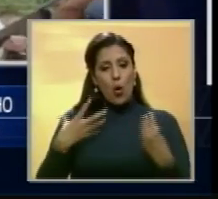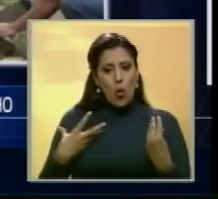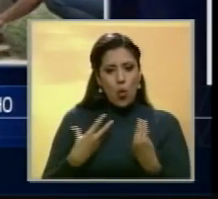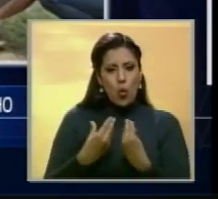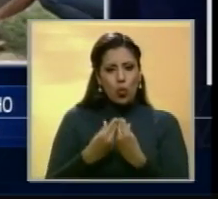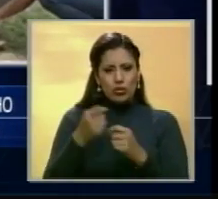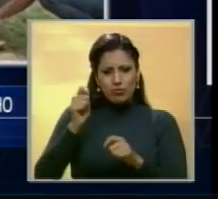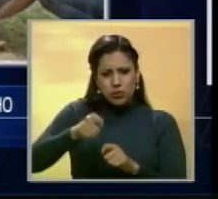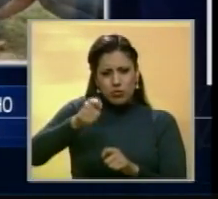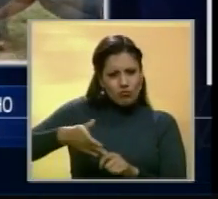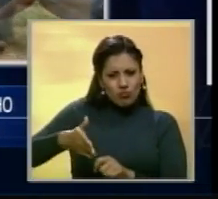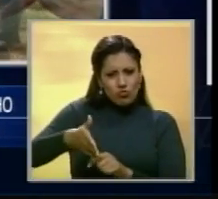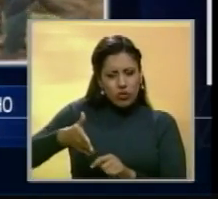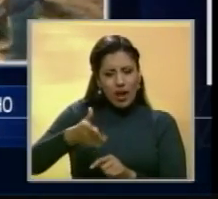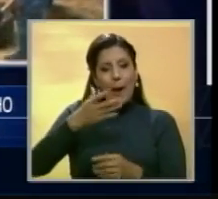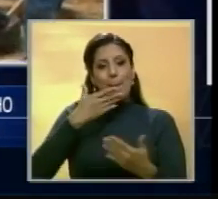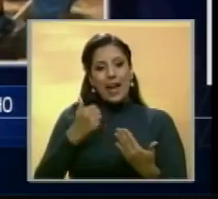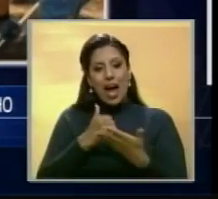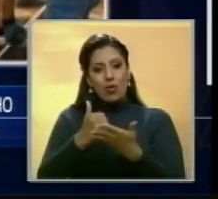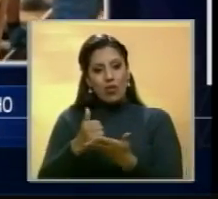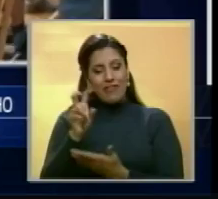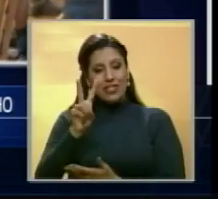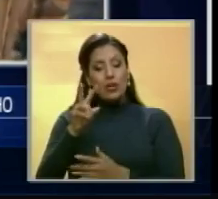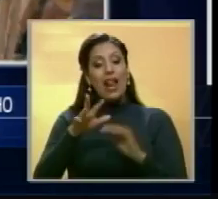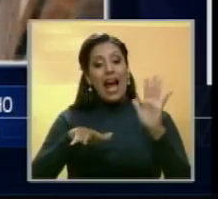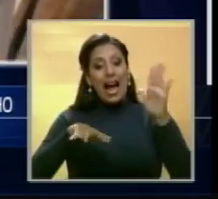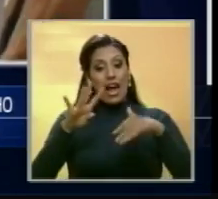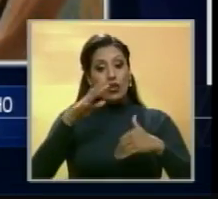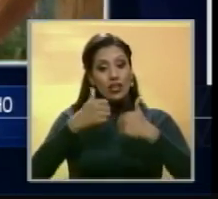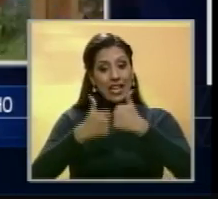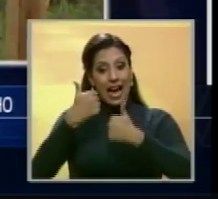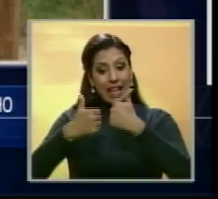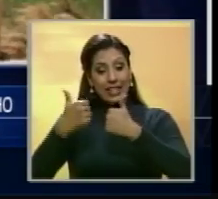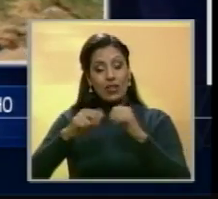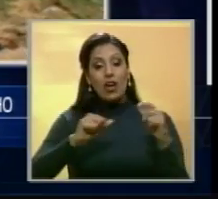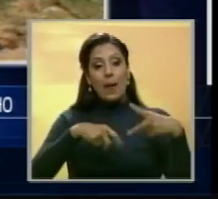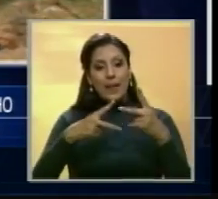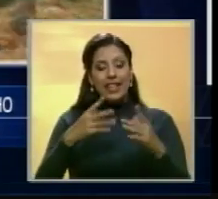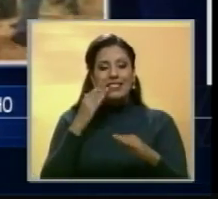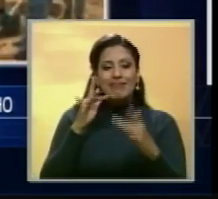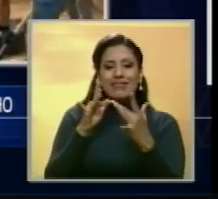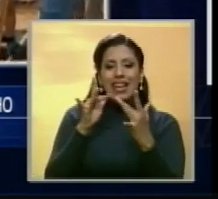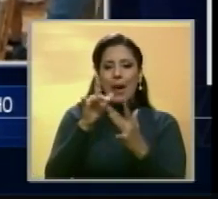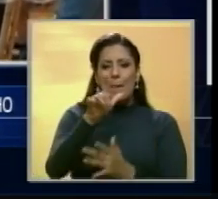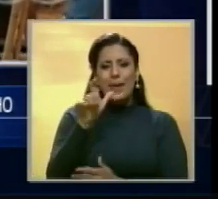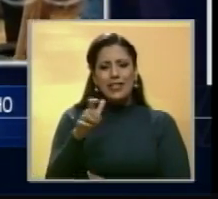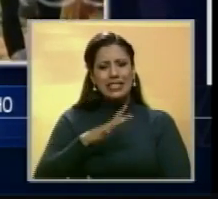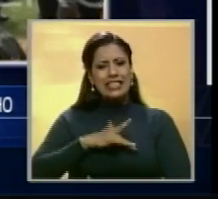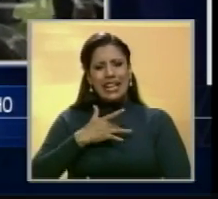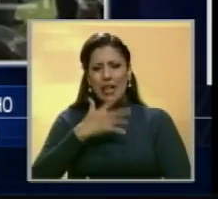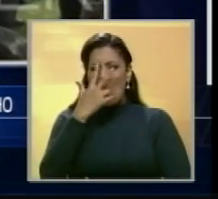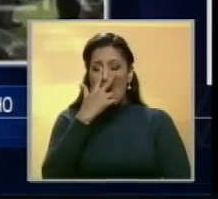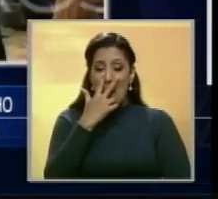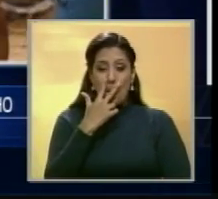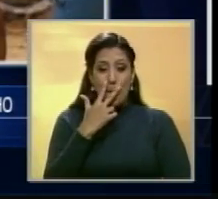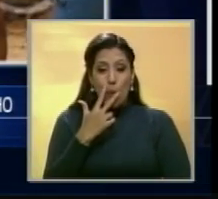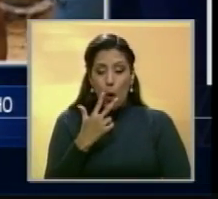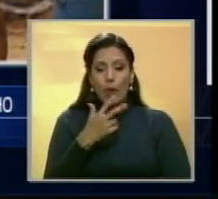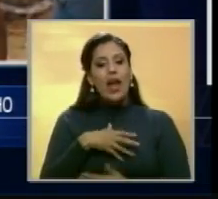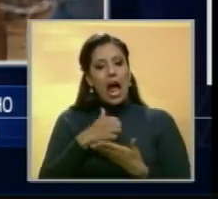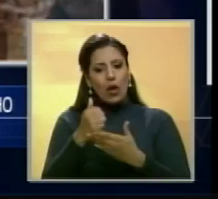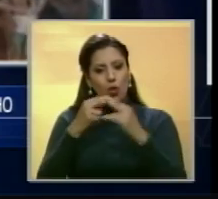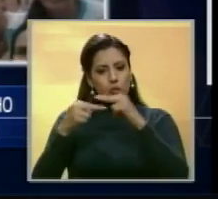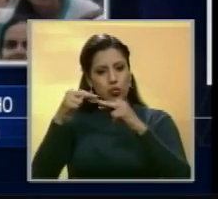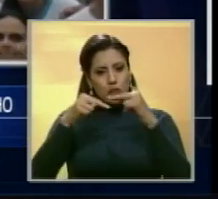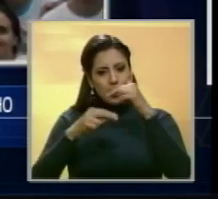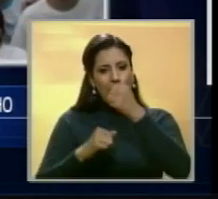la ONG Techo Venezuela, los 14 aspirantes tuvieron un primer acercamiento a personas que viven en situaciones muy precarias